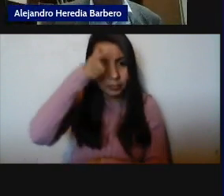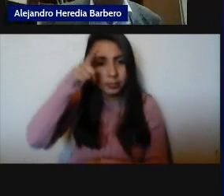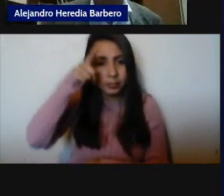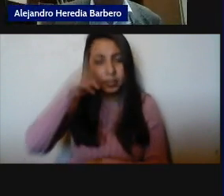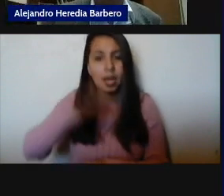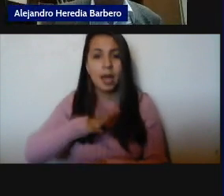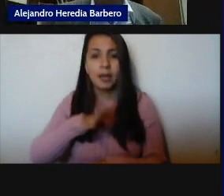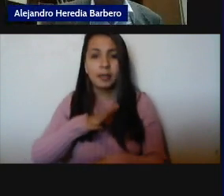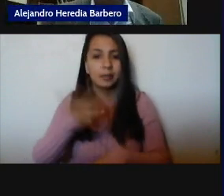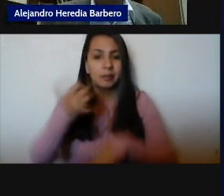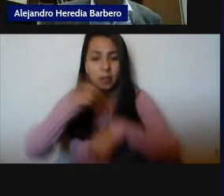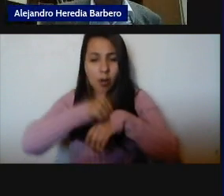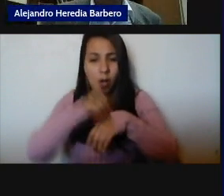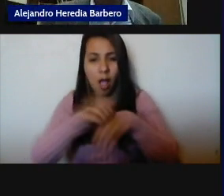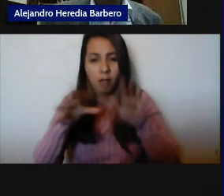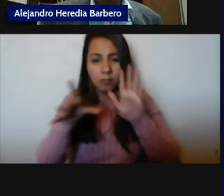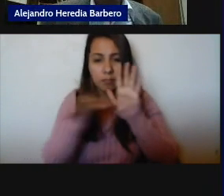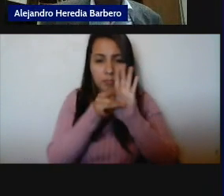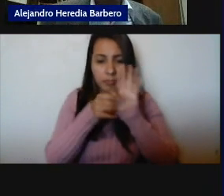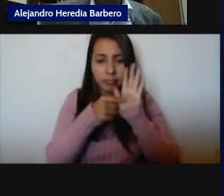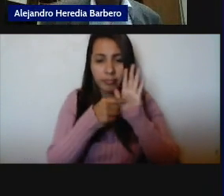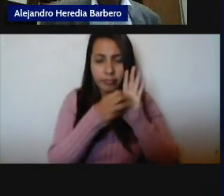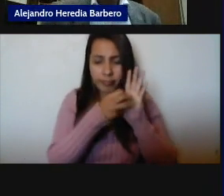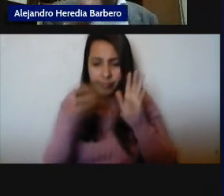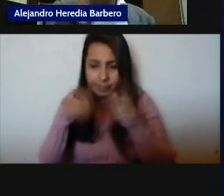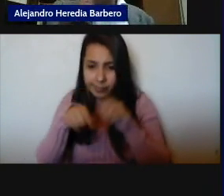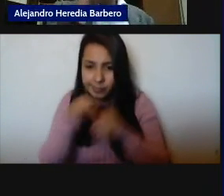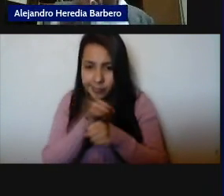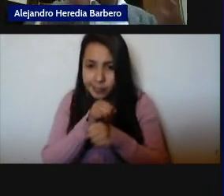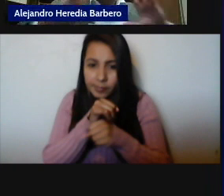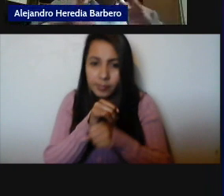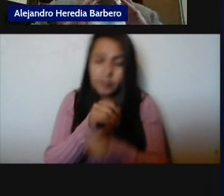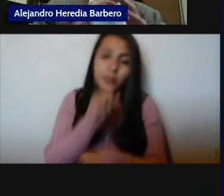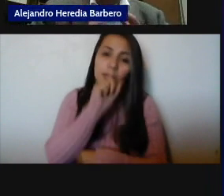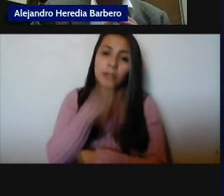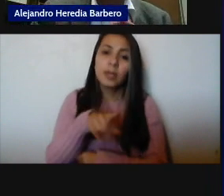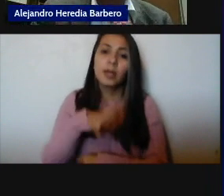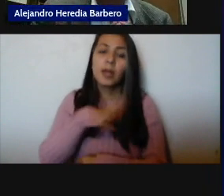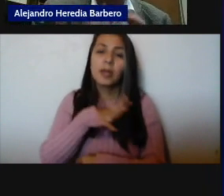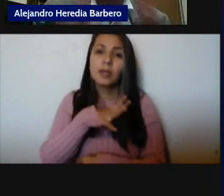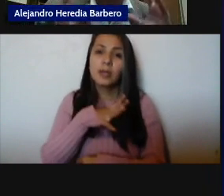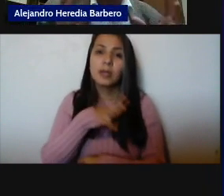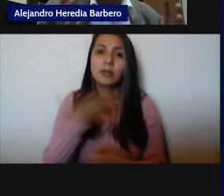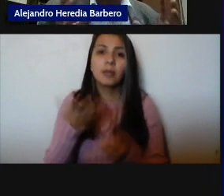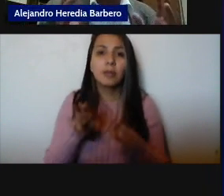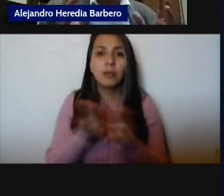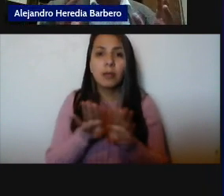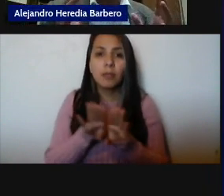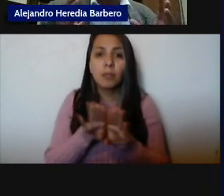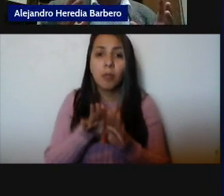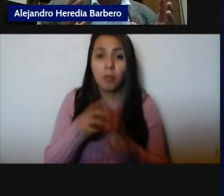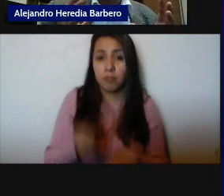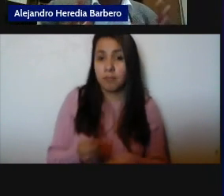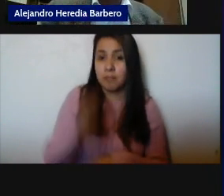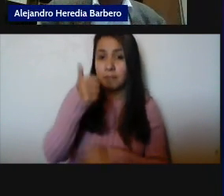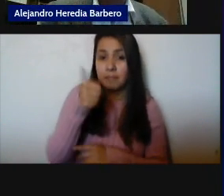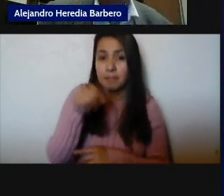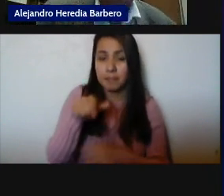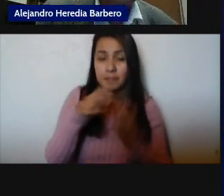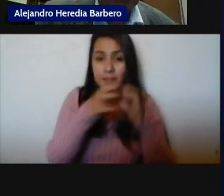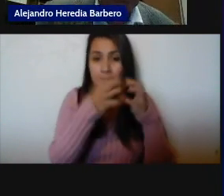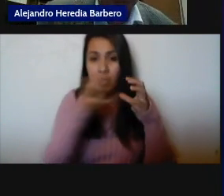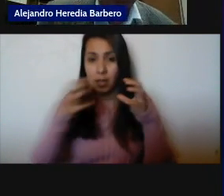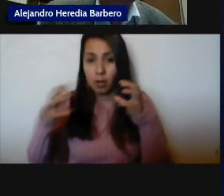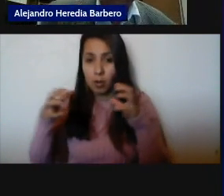en los sedimentos antiguos. Y también tenemos un modelo de cómo se pudo haber